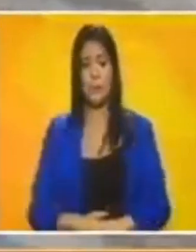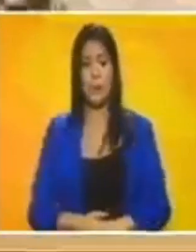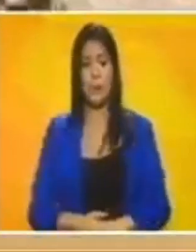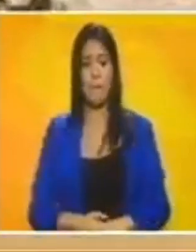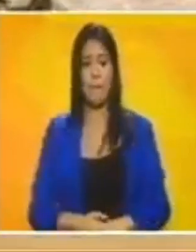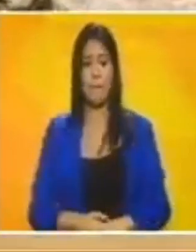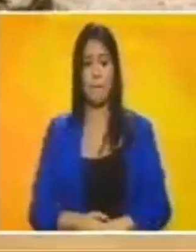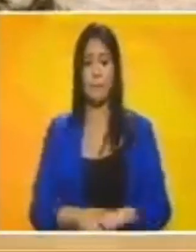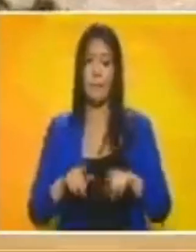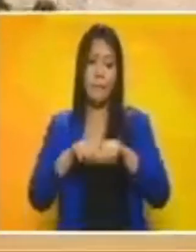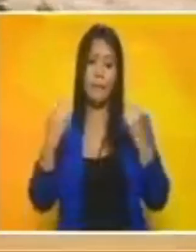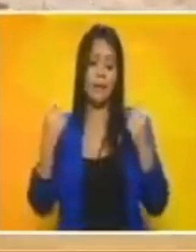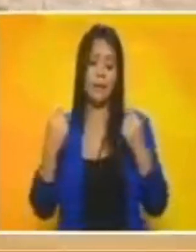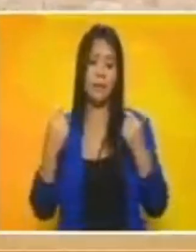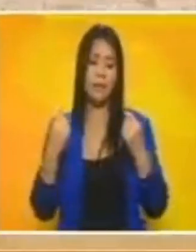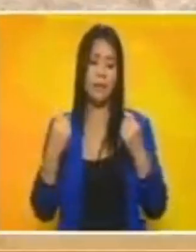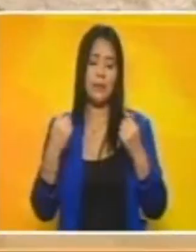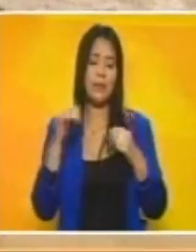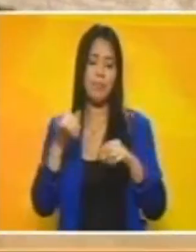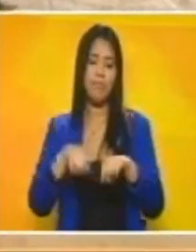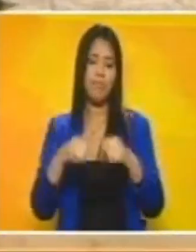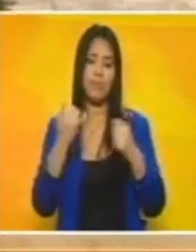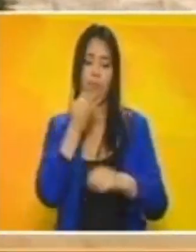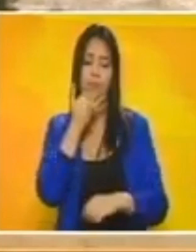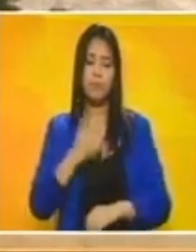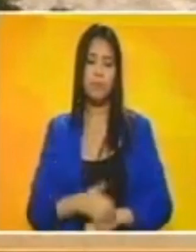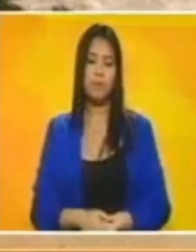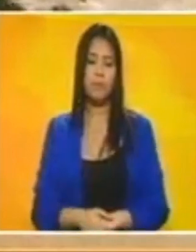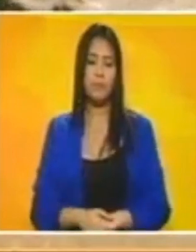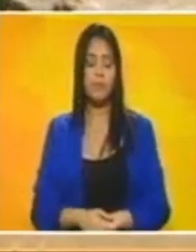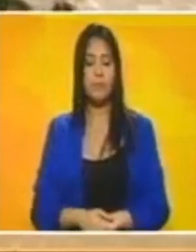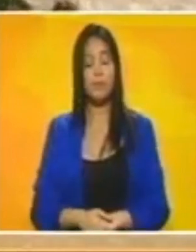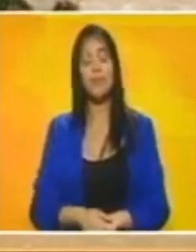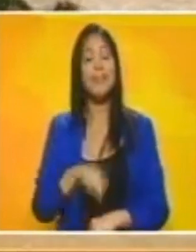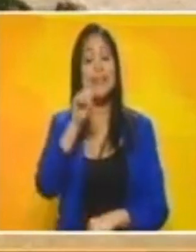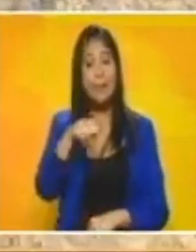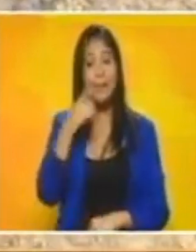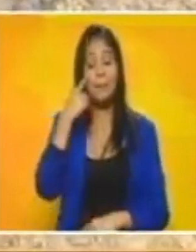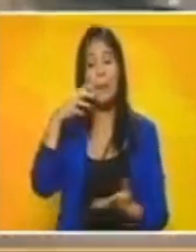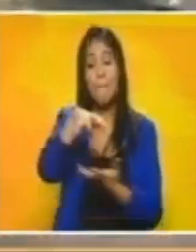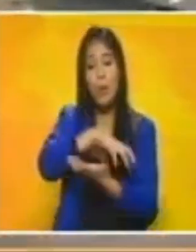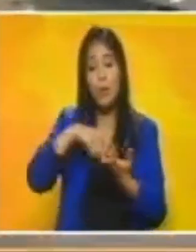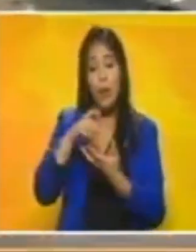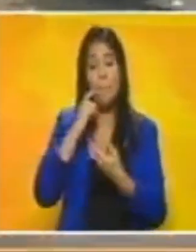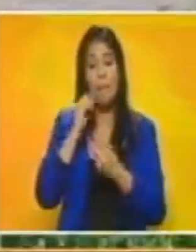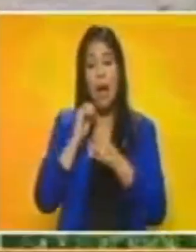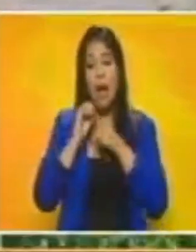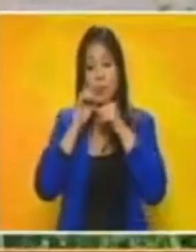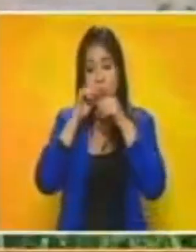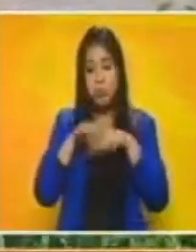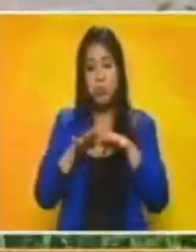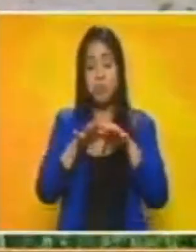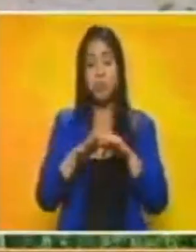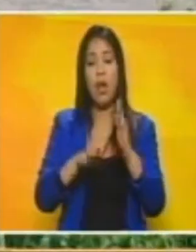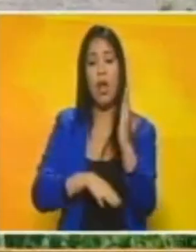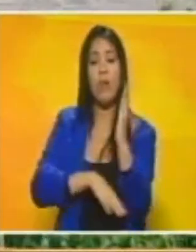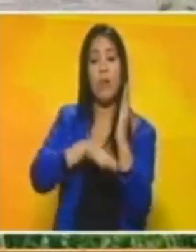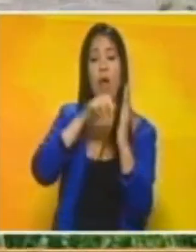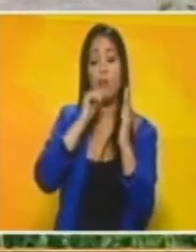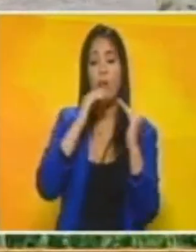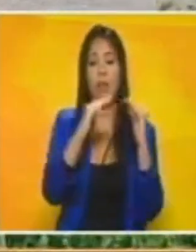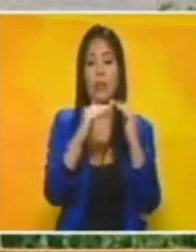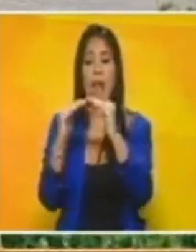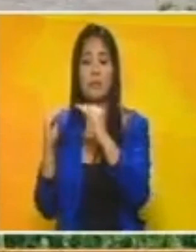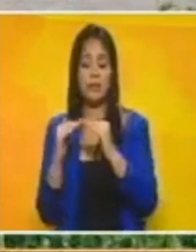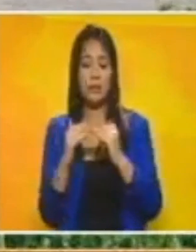la caída del puente. La crecida del río Tirgua también ocasionó problemas de inundaciones en viviendas de sectores como